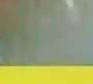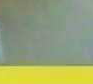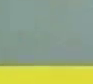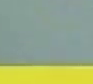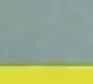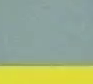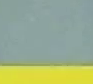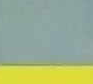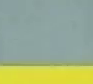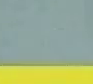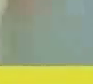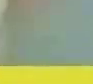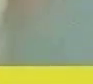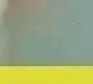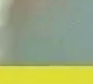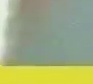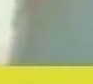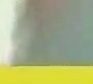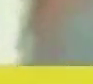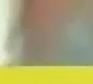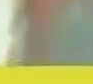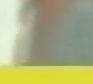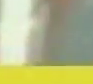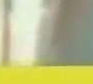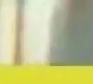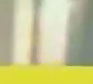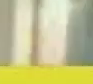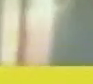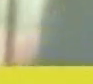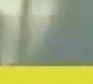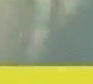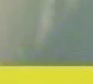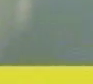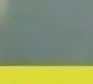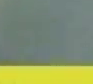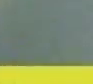Ingeniero, Macri. Macri.